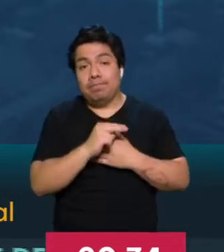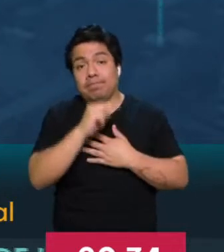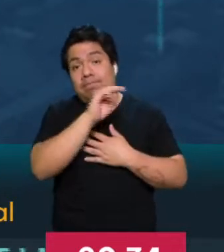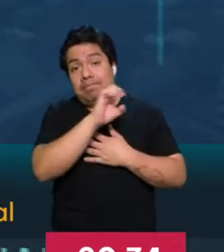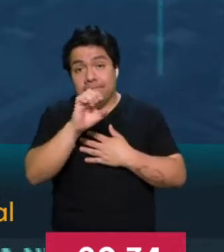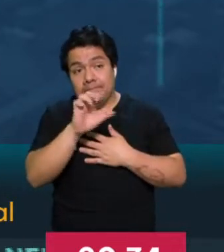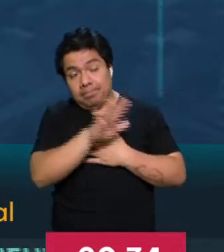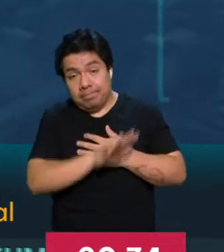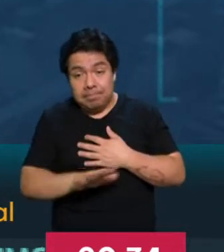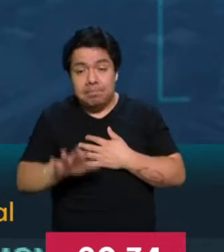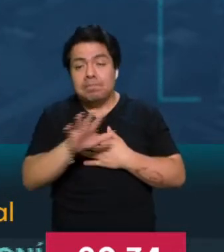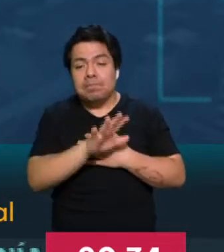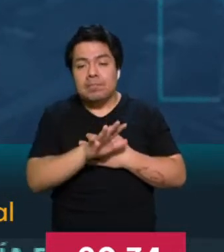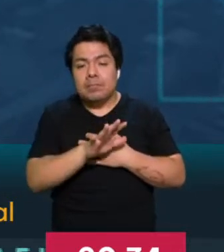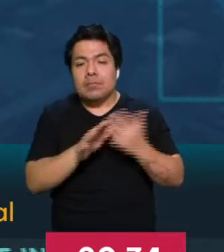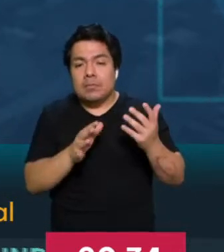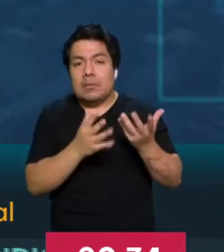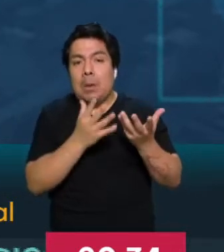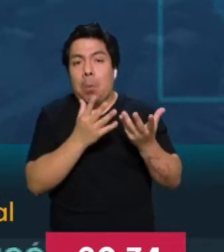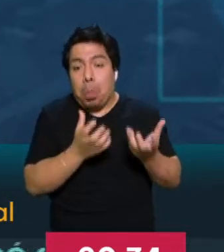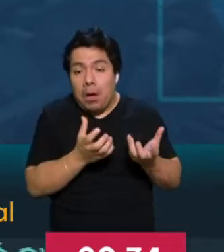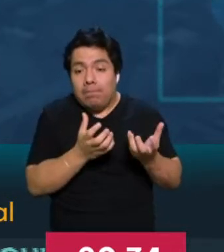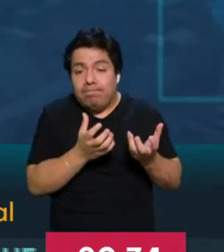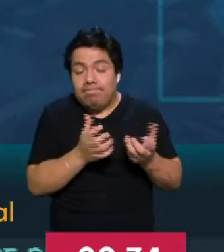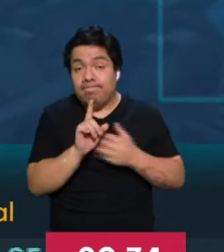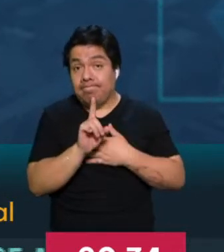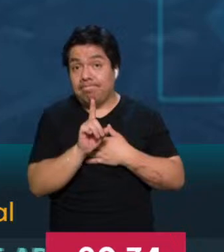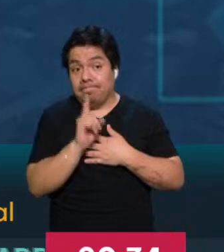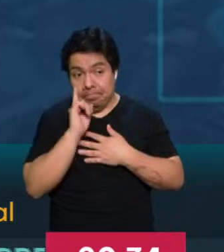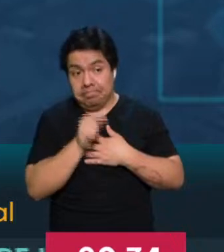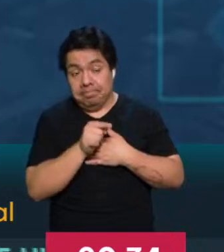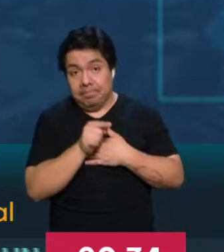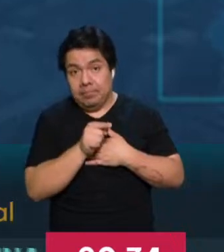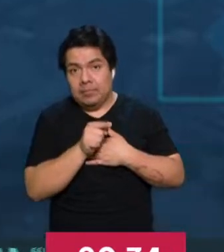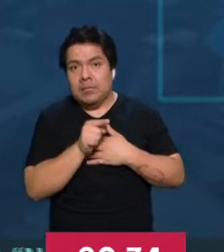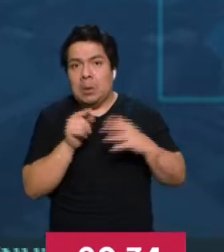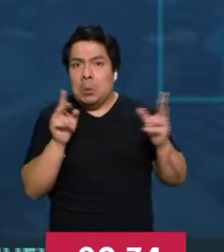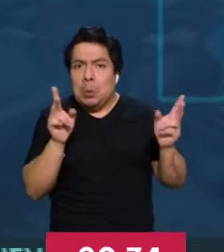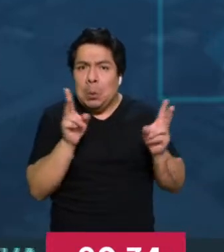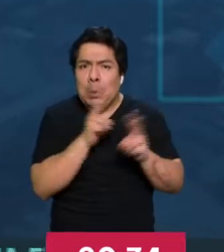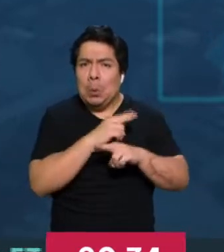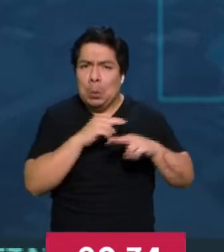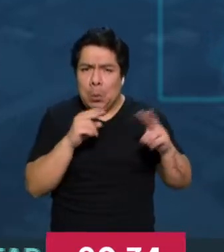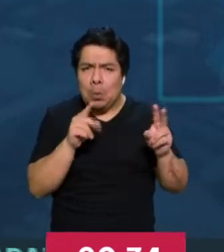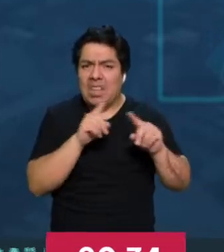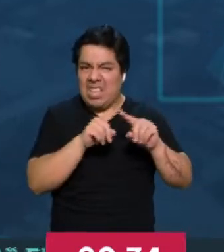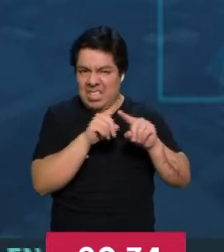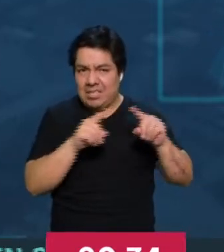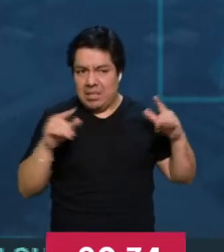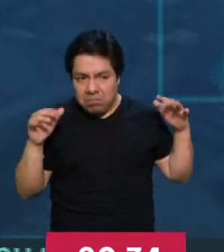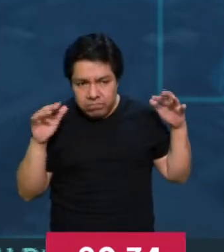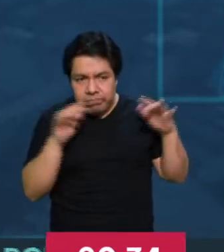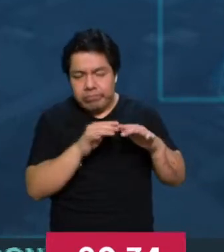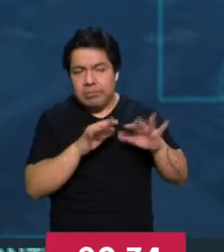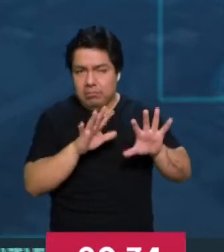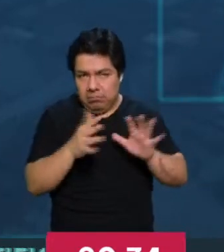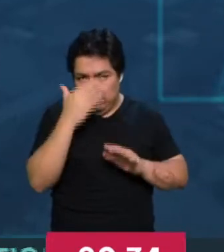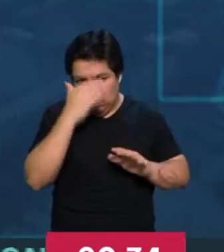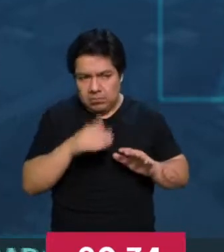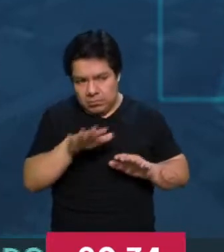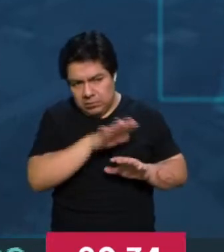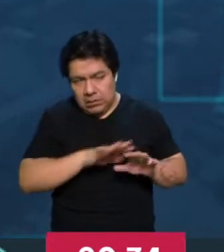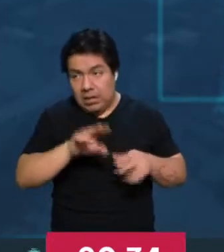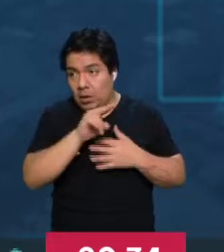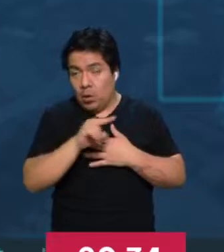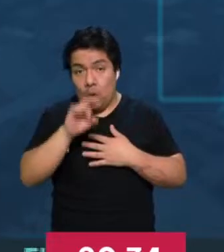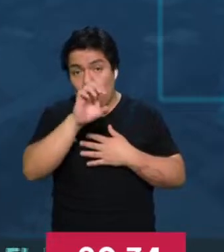estaba con condiciones excepcionalmente secas. Pero tuvimos ciclones tropicales que ayudaron a mitigar la sequía, sobre todo en el noreste,